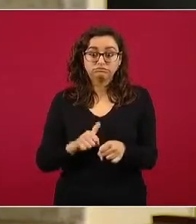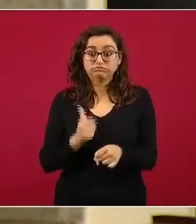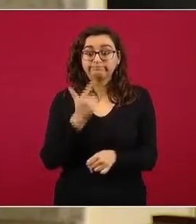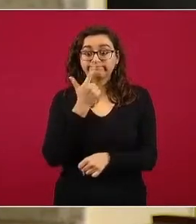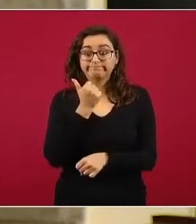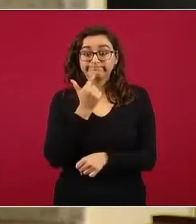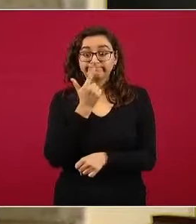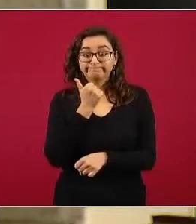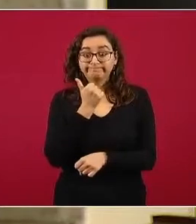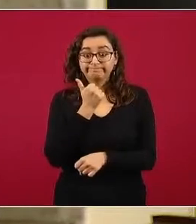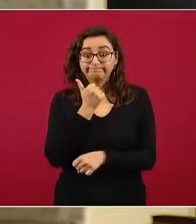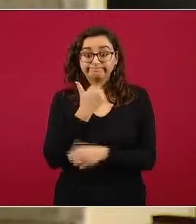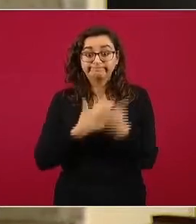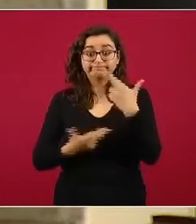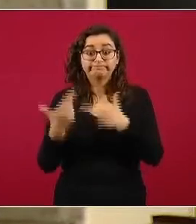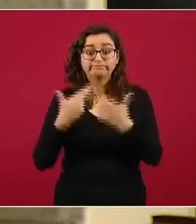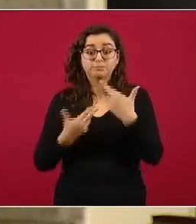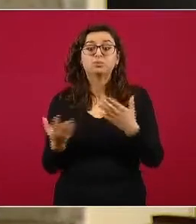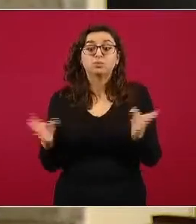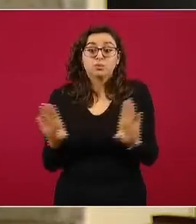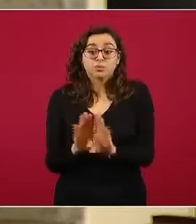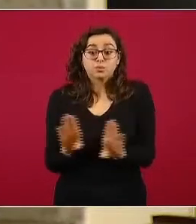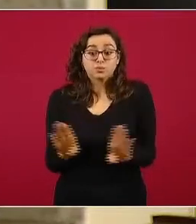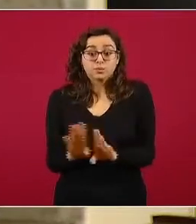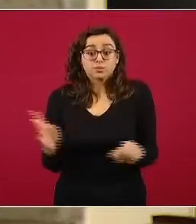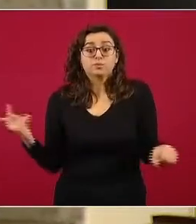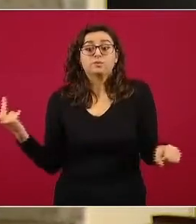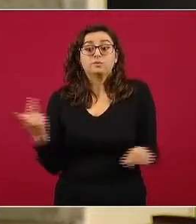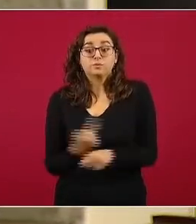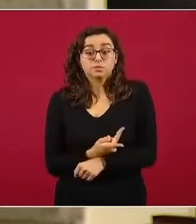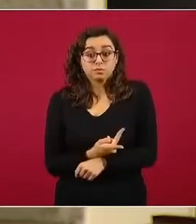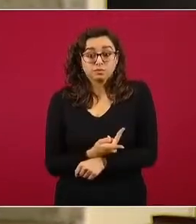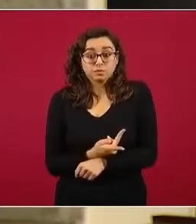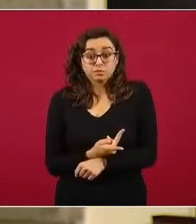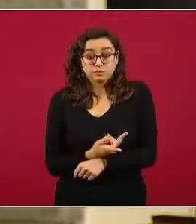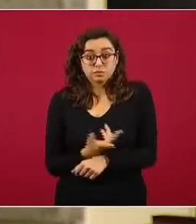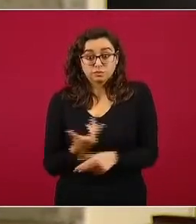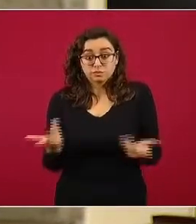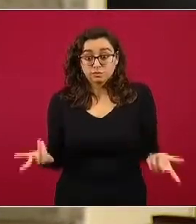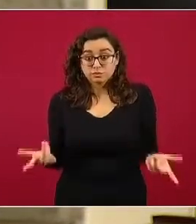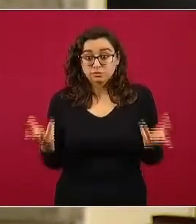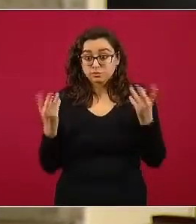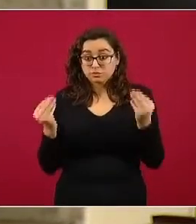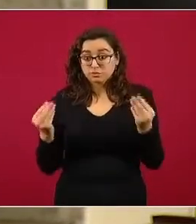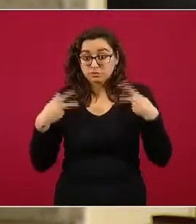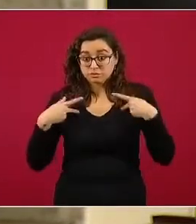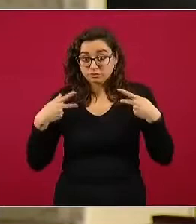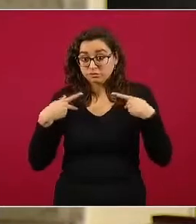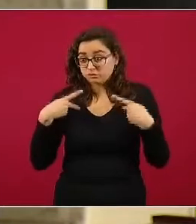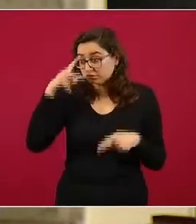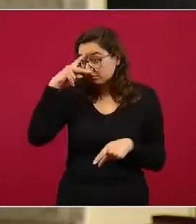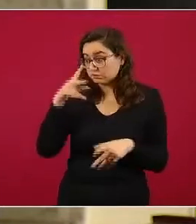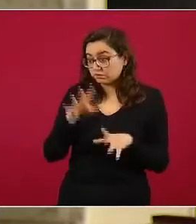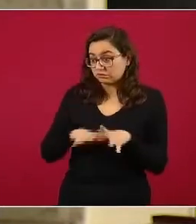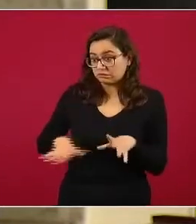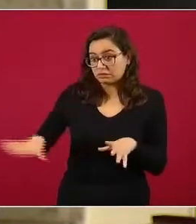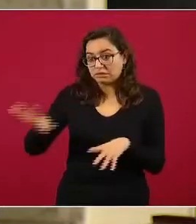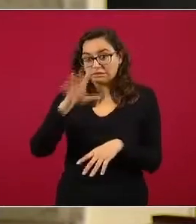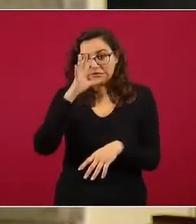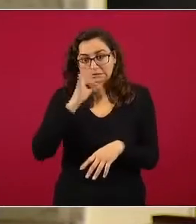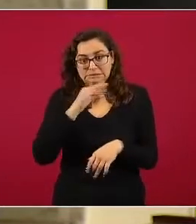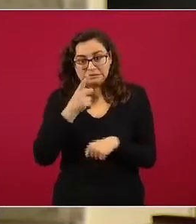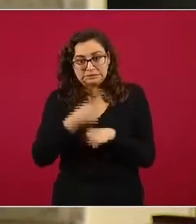en cuenta pues a muchos mexicanos que, para no afectarlos, ¿en qué sentido? ¿Cuáles son los